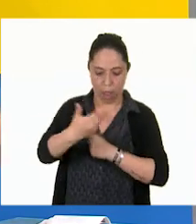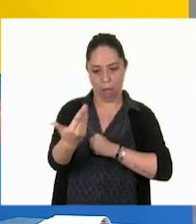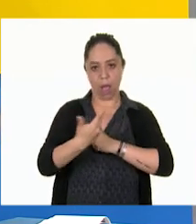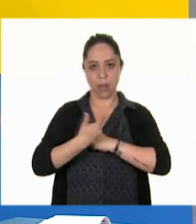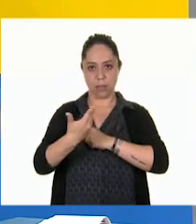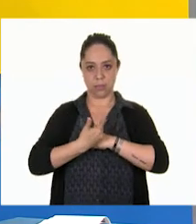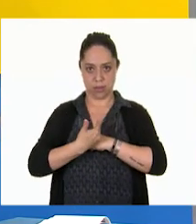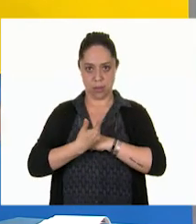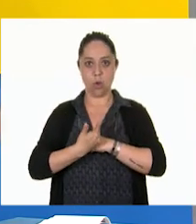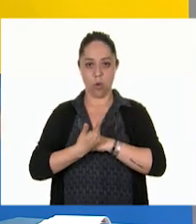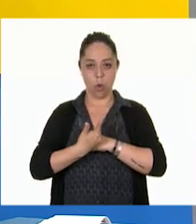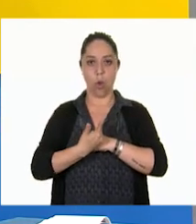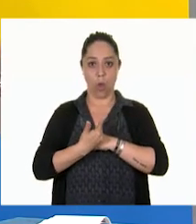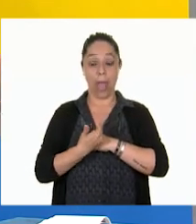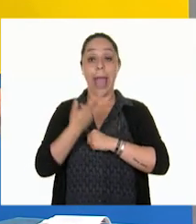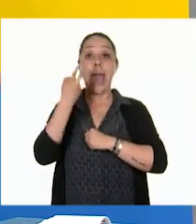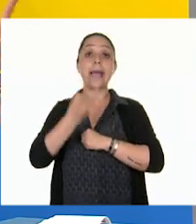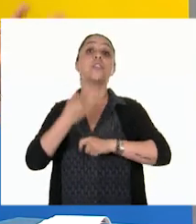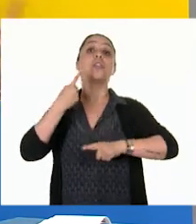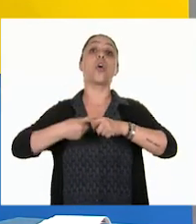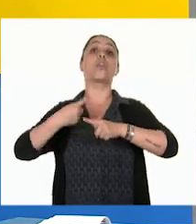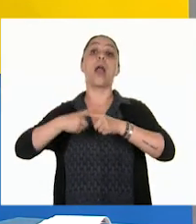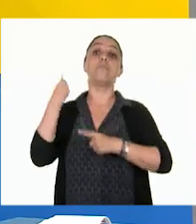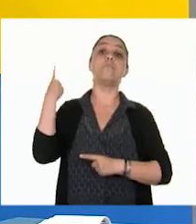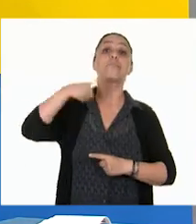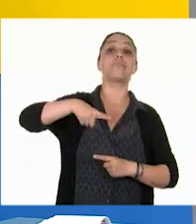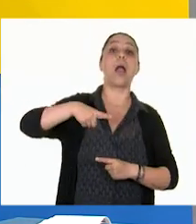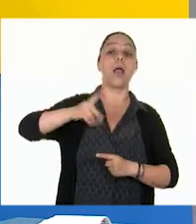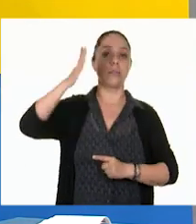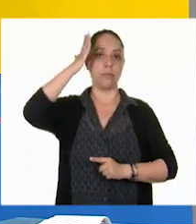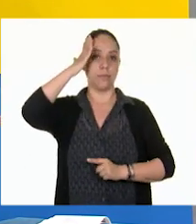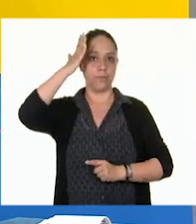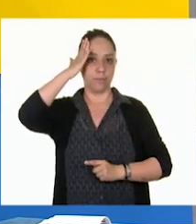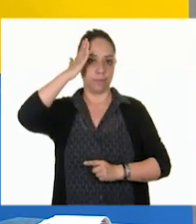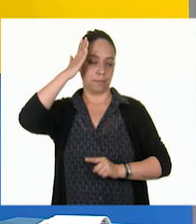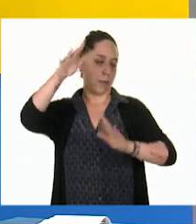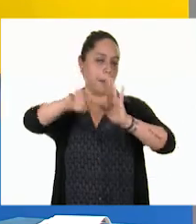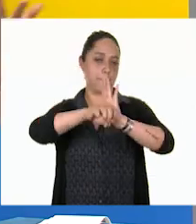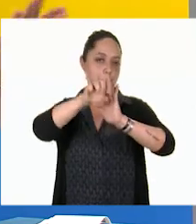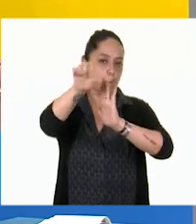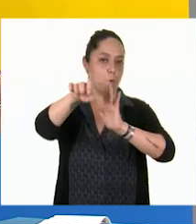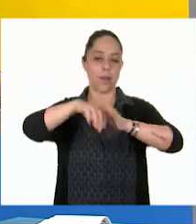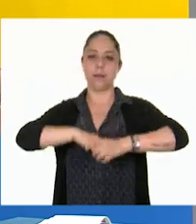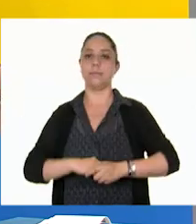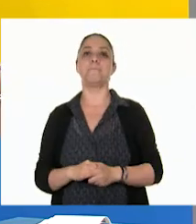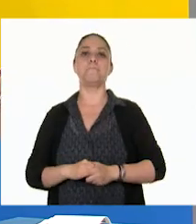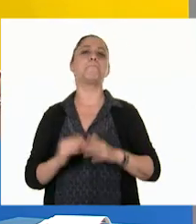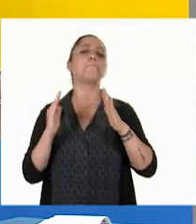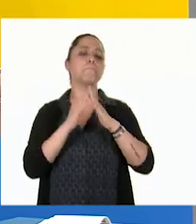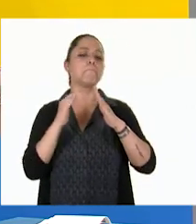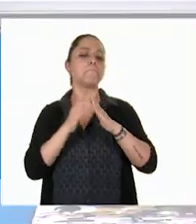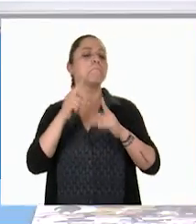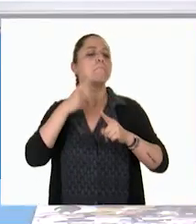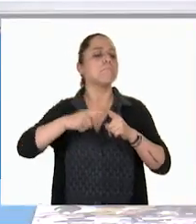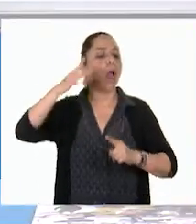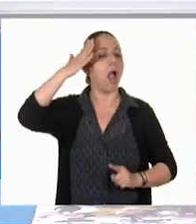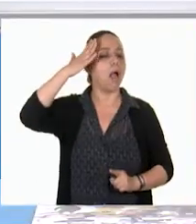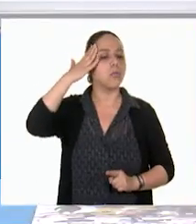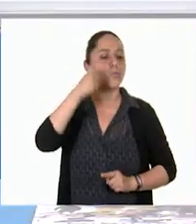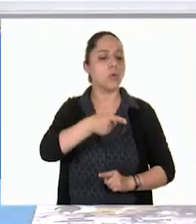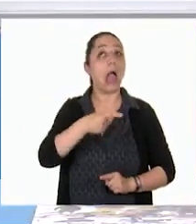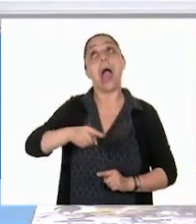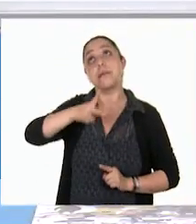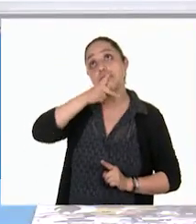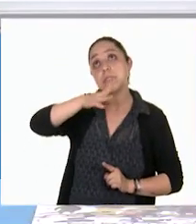Dicha sanción es asignada por la autoridad. En casa, por ejemplo, ¿quién es la autoridad? Ah,